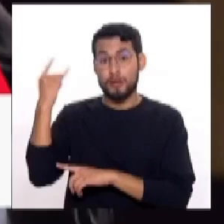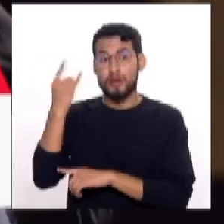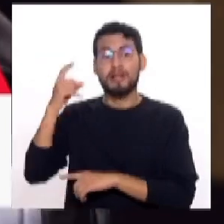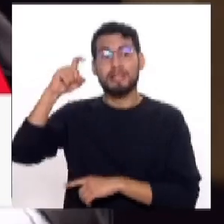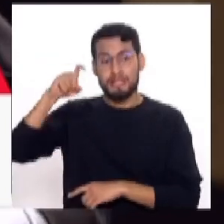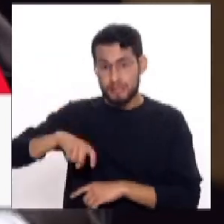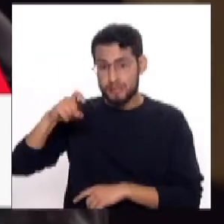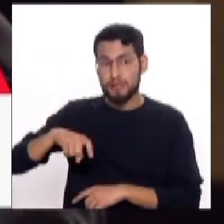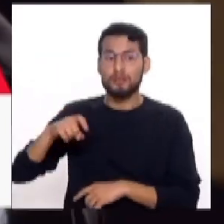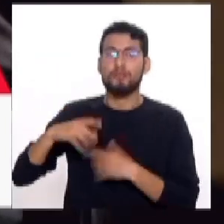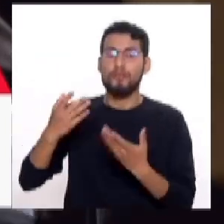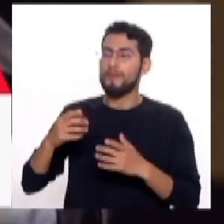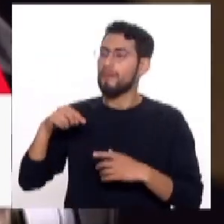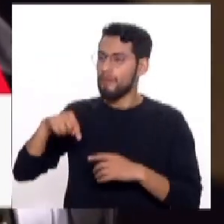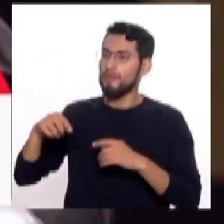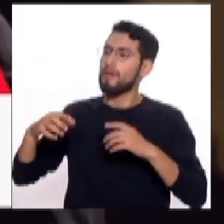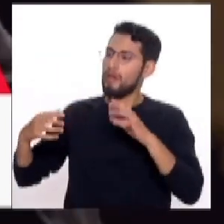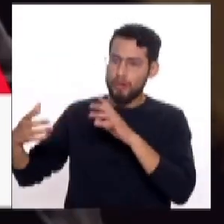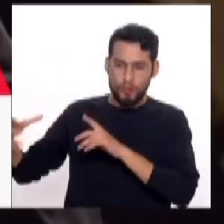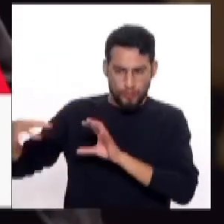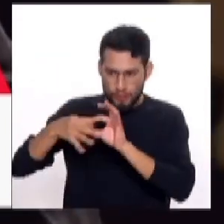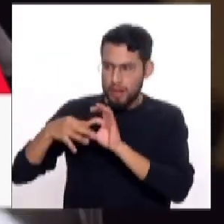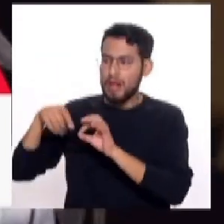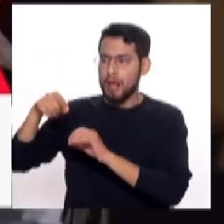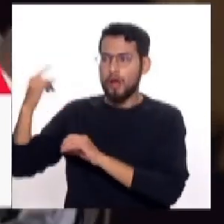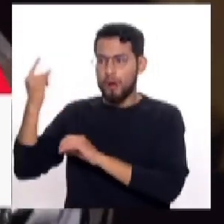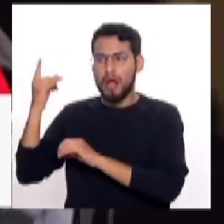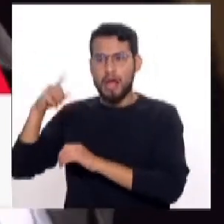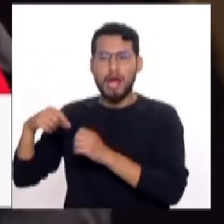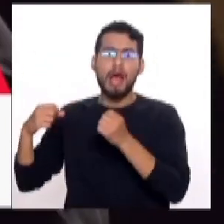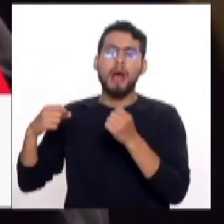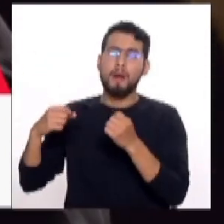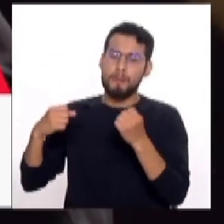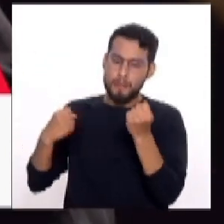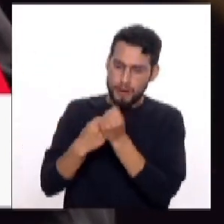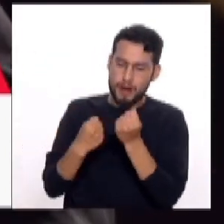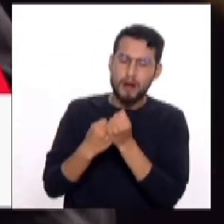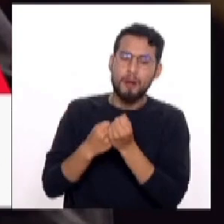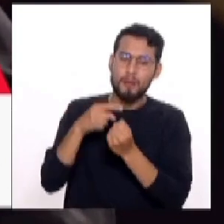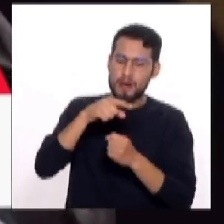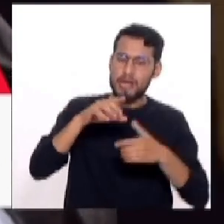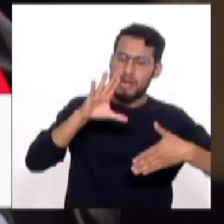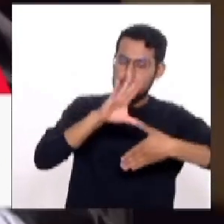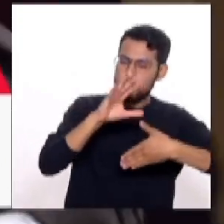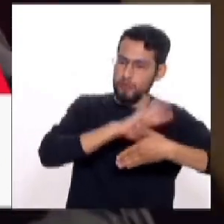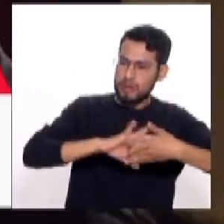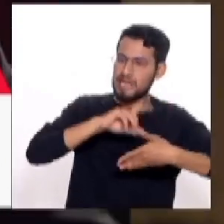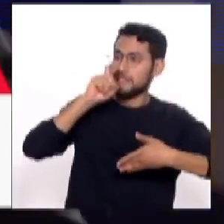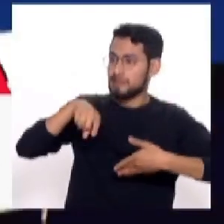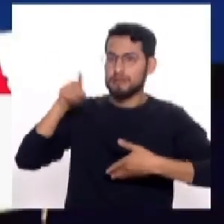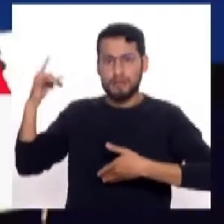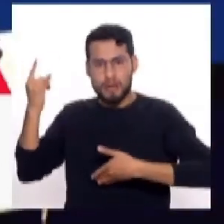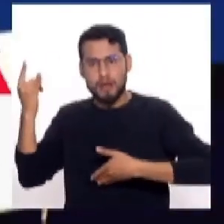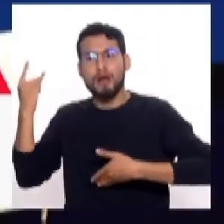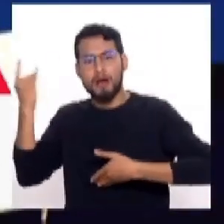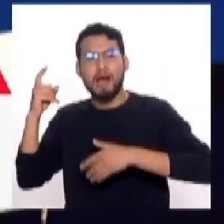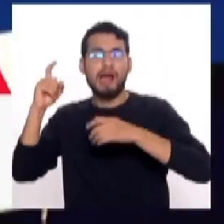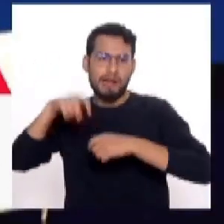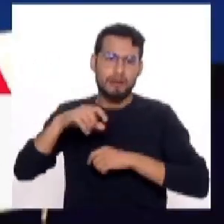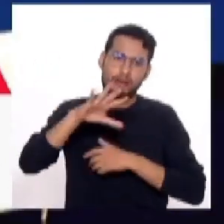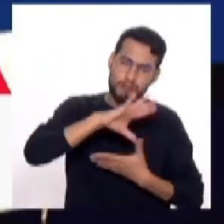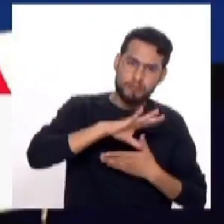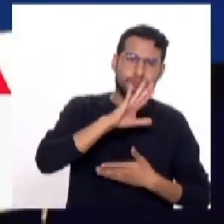necesita de la región y que la región necesita Estados Unidos agradezco a los expositores les agradezco a